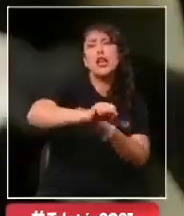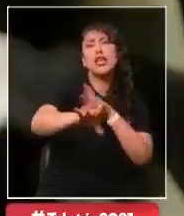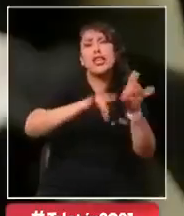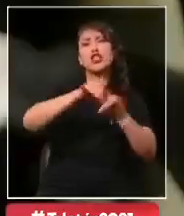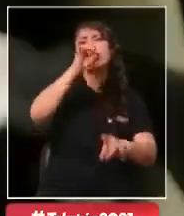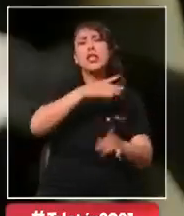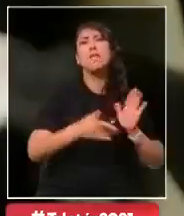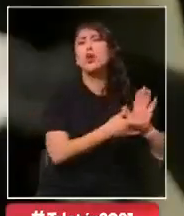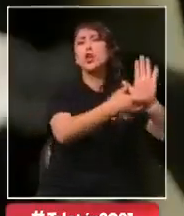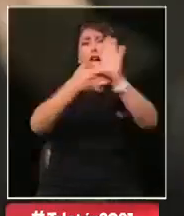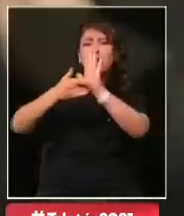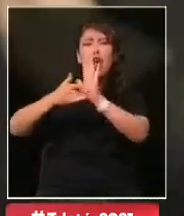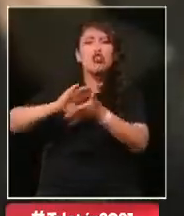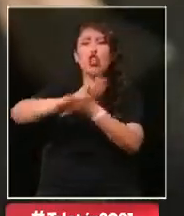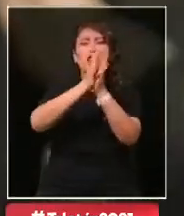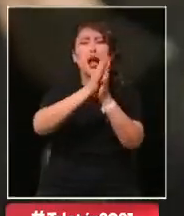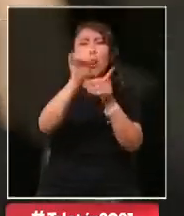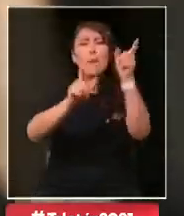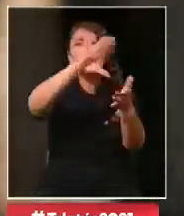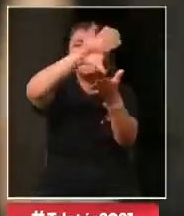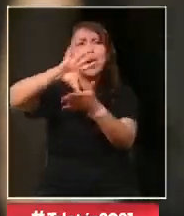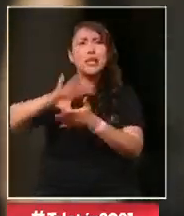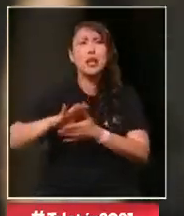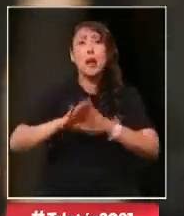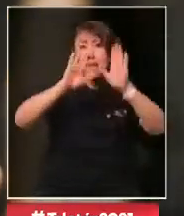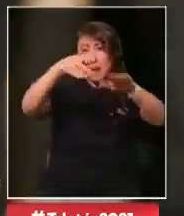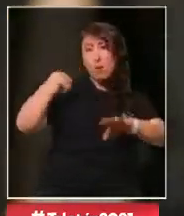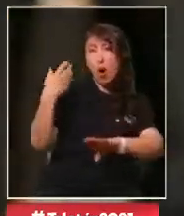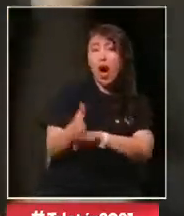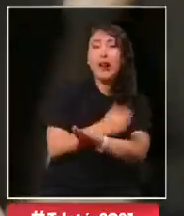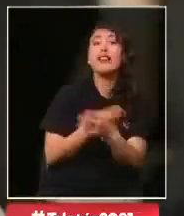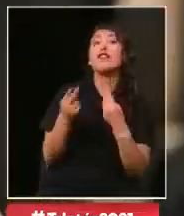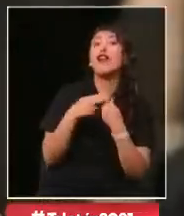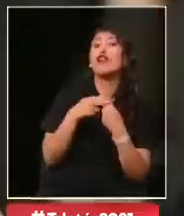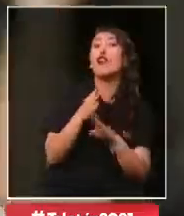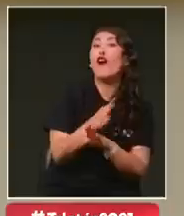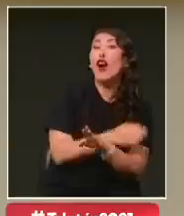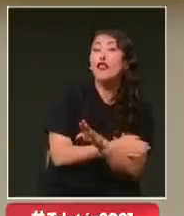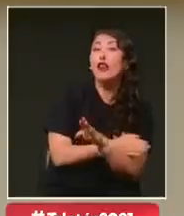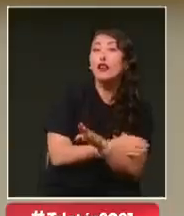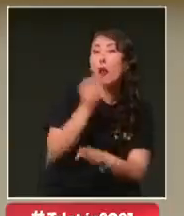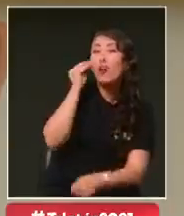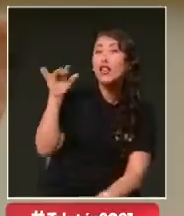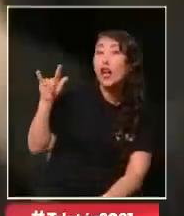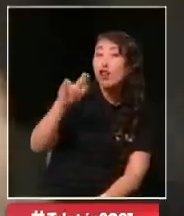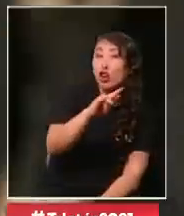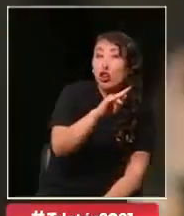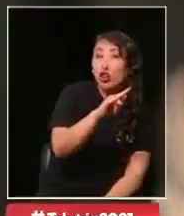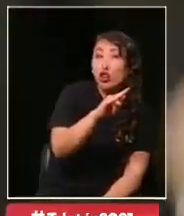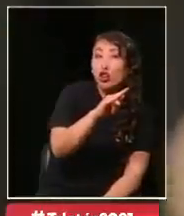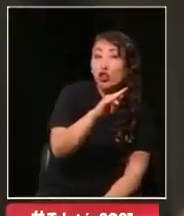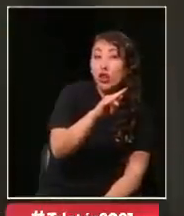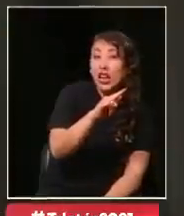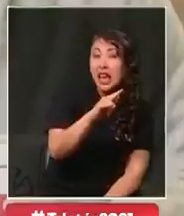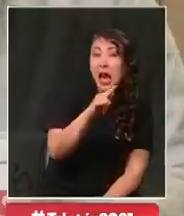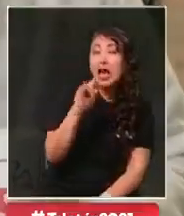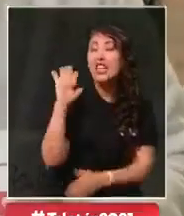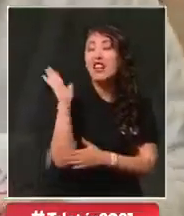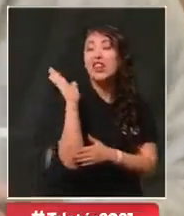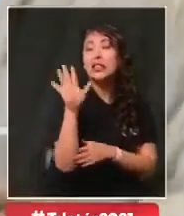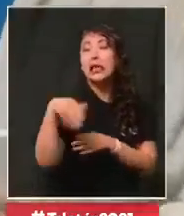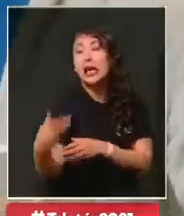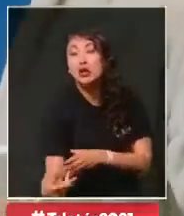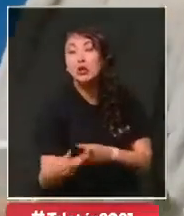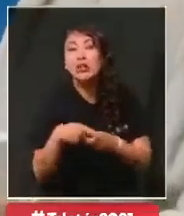delante de todo el mundo. ¿Cuándo yo? Así como lo hiciste conmigo en la Teletón anterior con el avión. Señorita Zafata, se le cayó una lata. No,